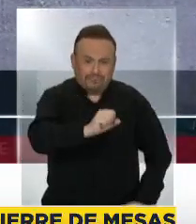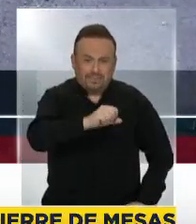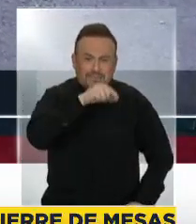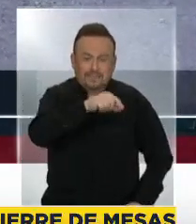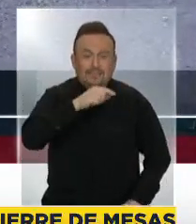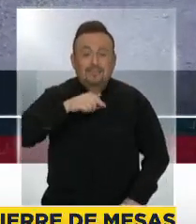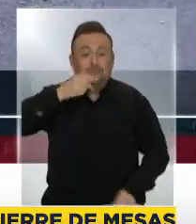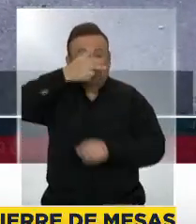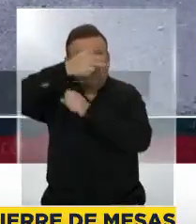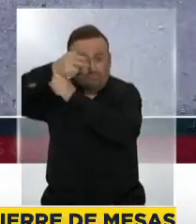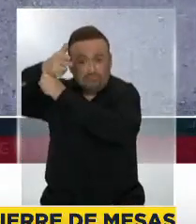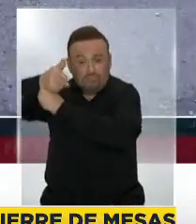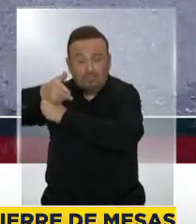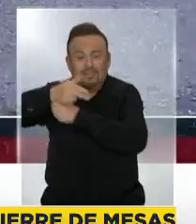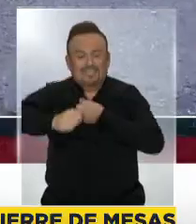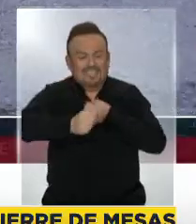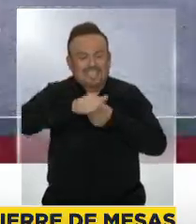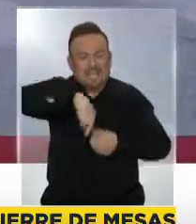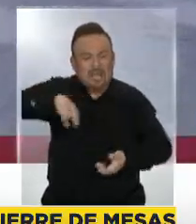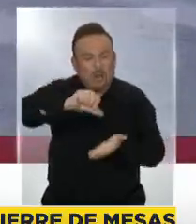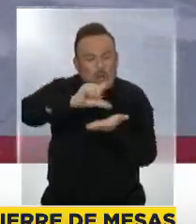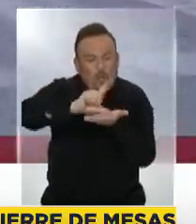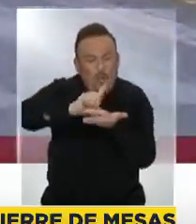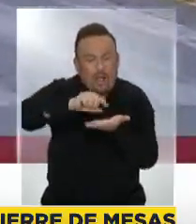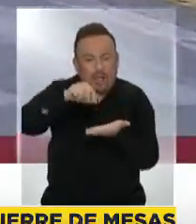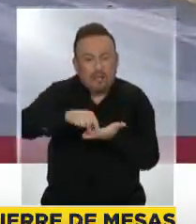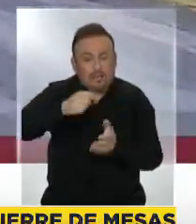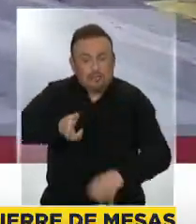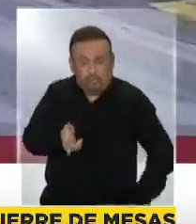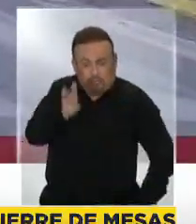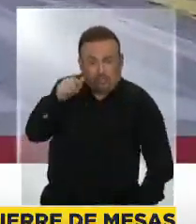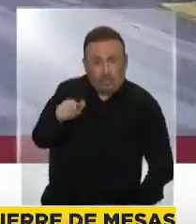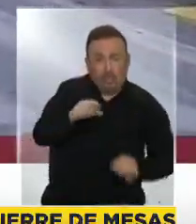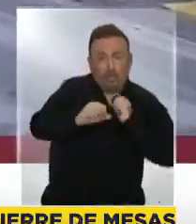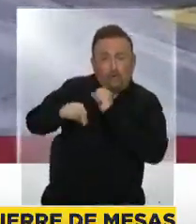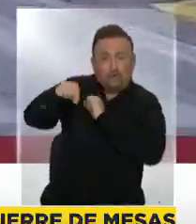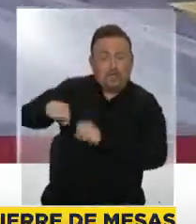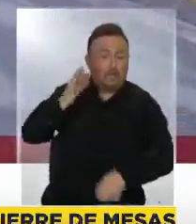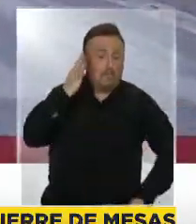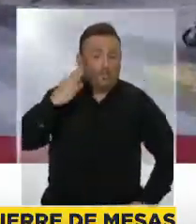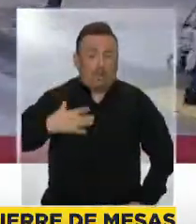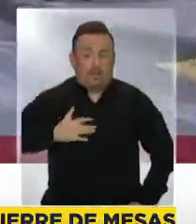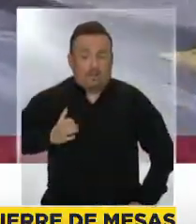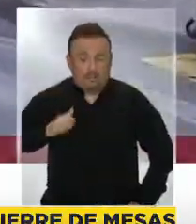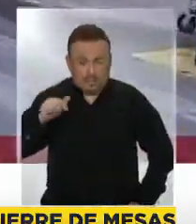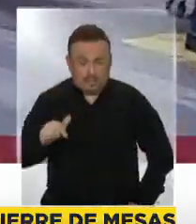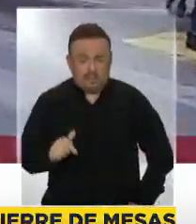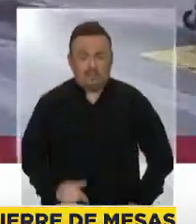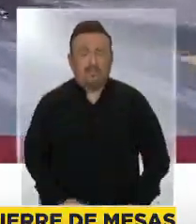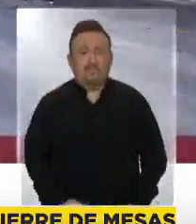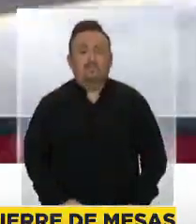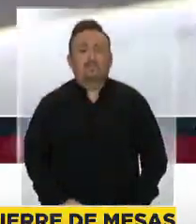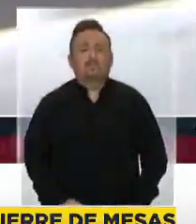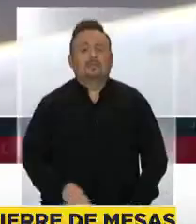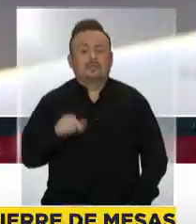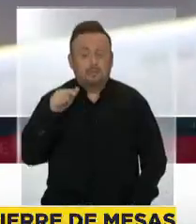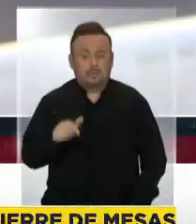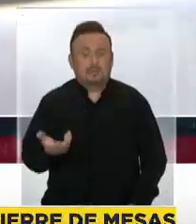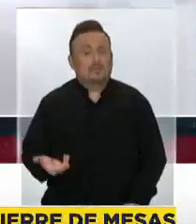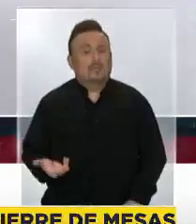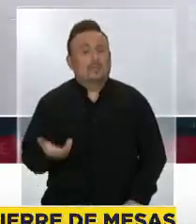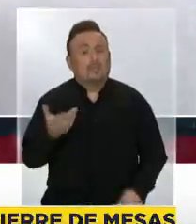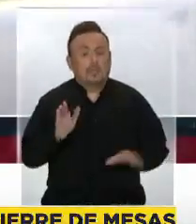por cámaras que están instaladas en la cercanía de donde se produjo este ataque en contra de esta subinspectora de la Brigada de Homicidios de la